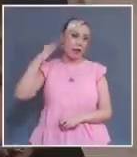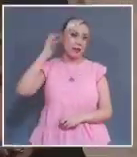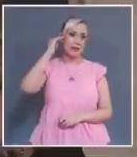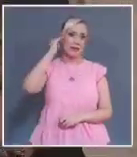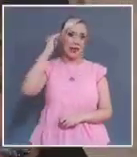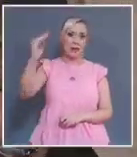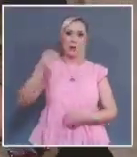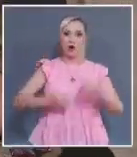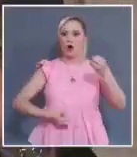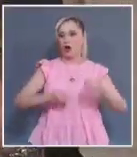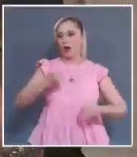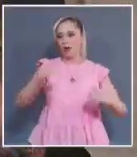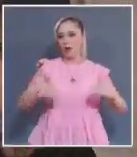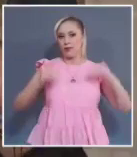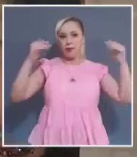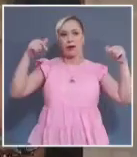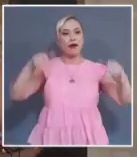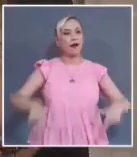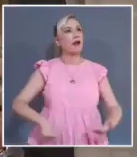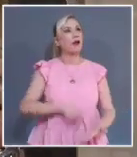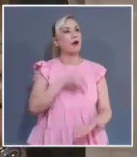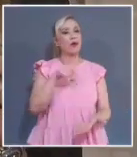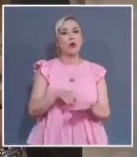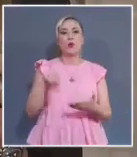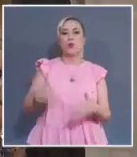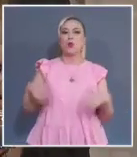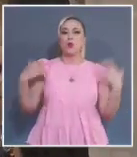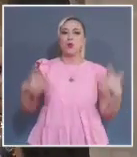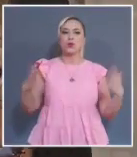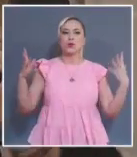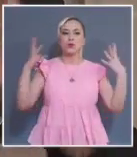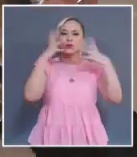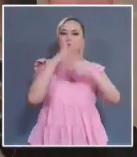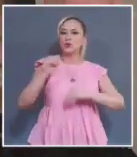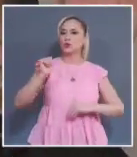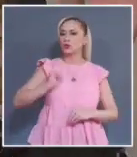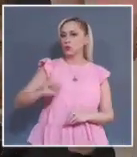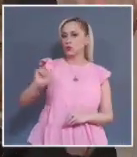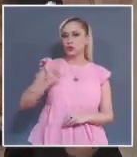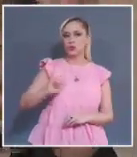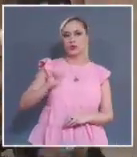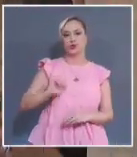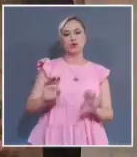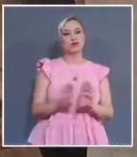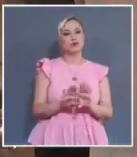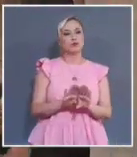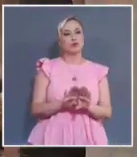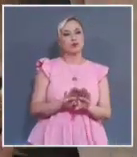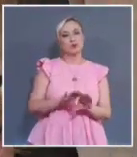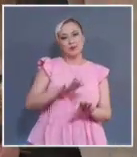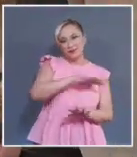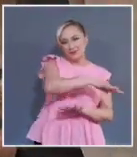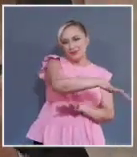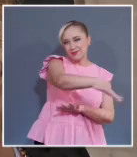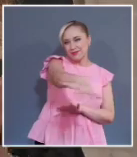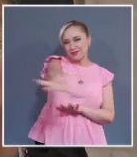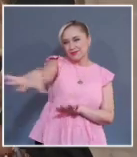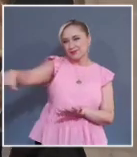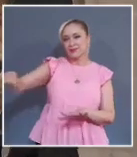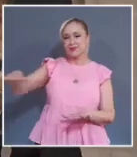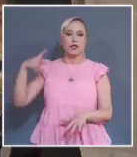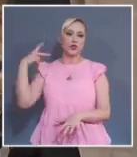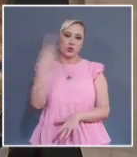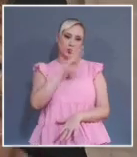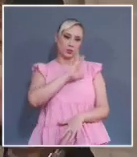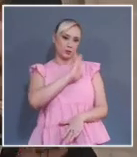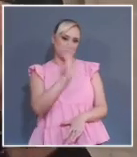Este edificio tiene un estilo genérico neoclásico, a diferencia de todo lo de alrededor que es clásico colonial.